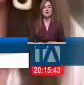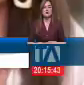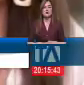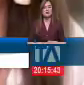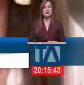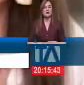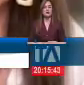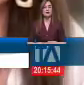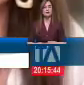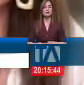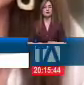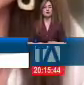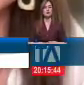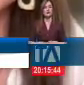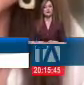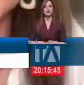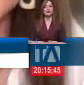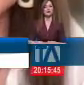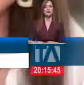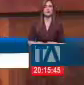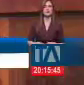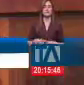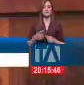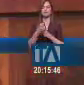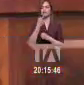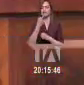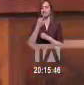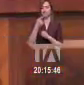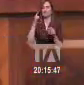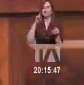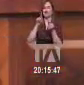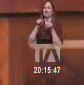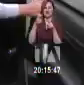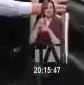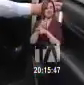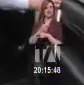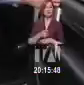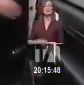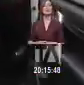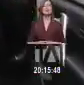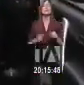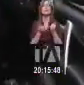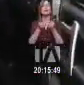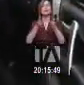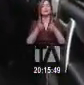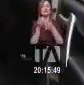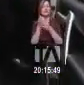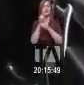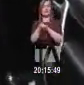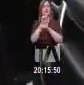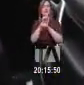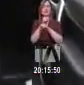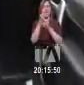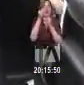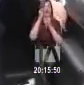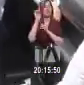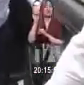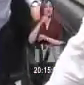no responde realmente a lo que dice la sentencia. En lo que coinciden los asambleístas es en rechazar el anuncio del presidente